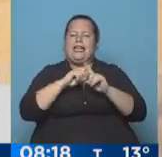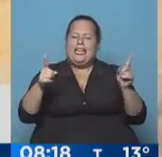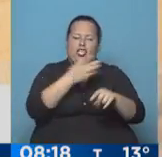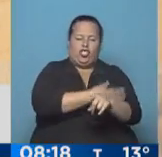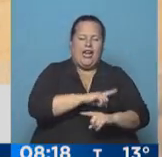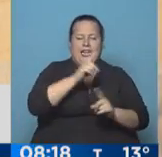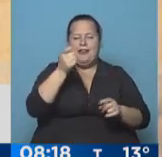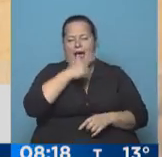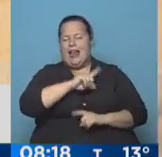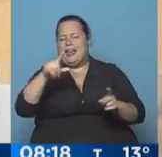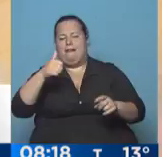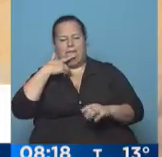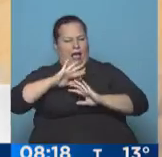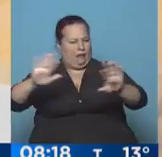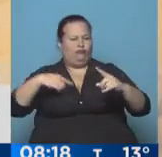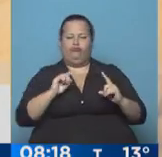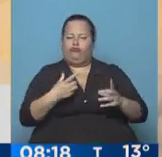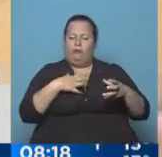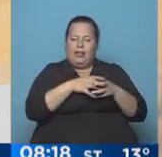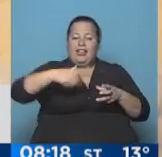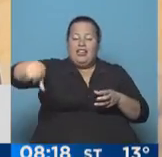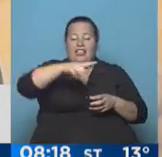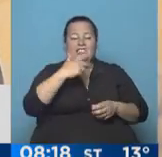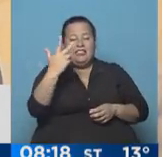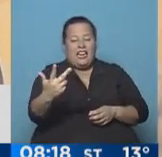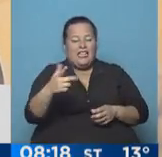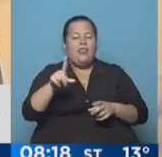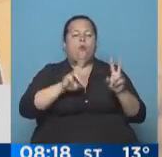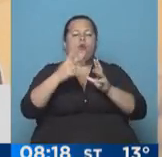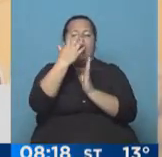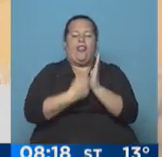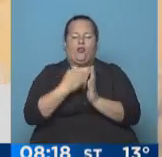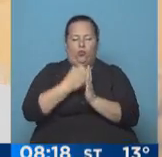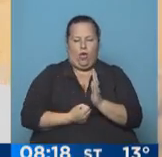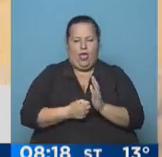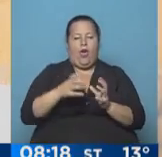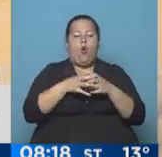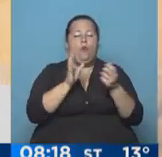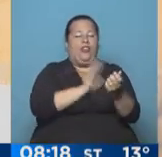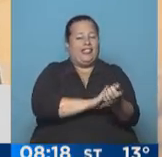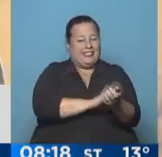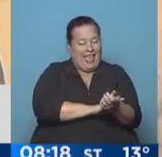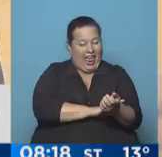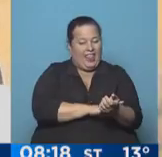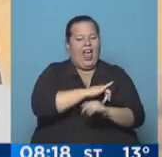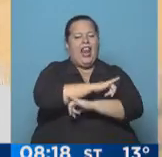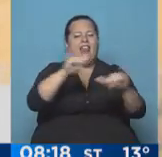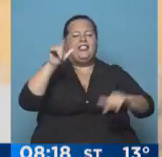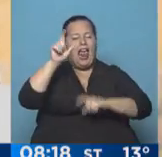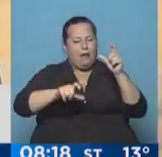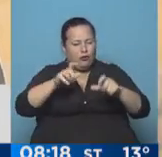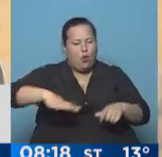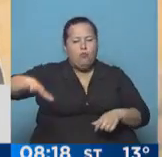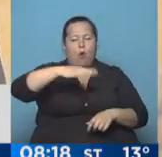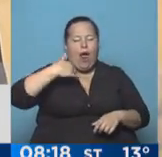ni con macri ni con masa porque son los candidatos del ajuste el frente de izquierda que le dice a la población al